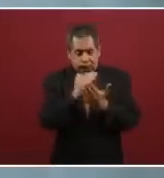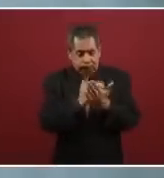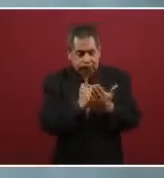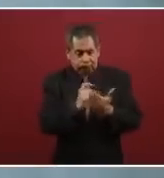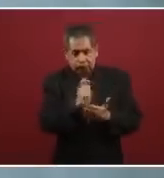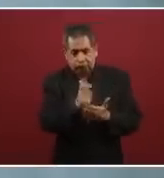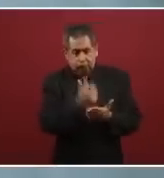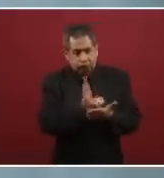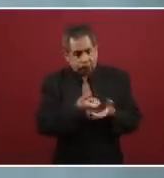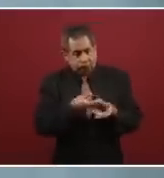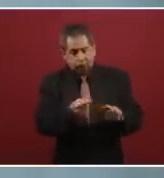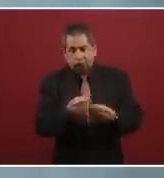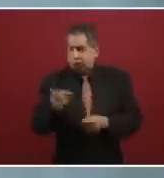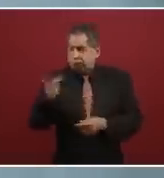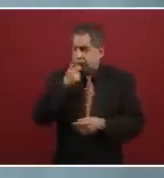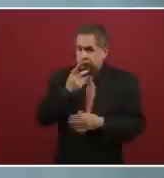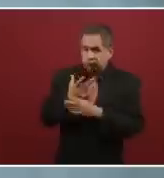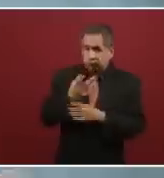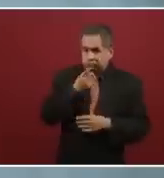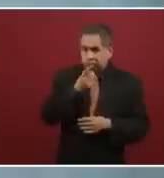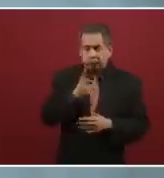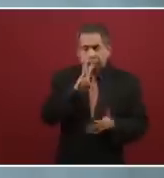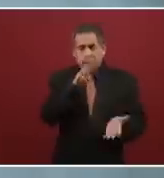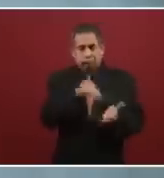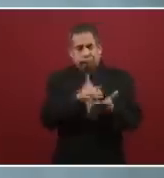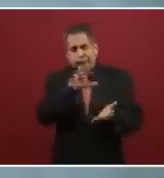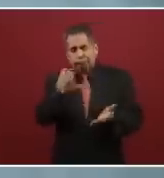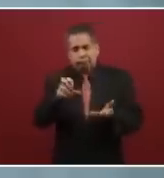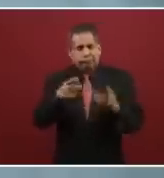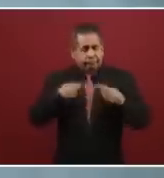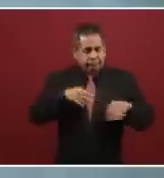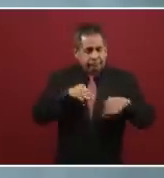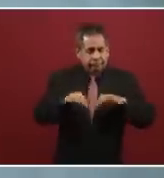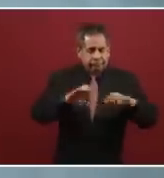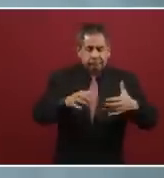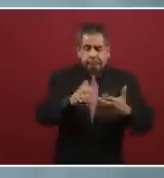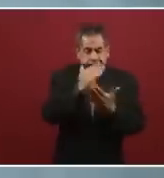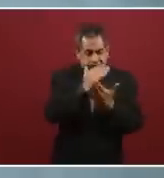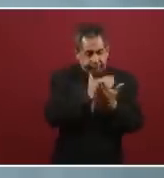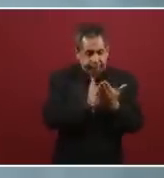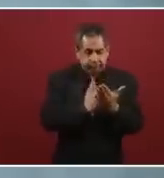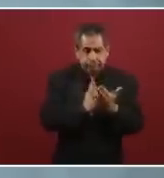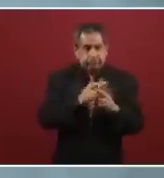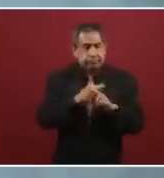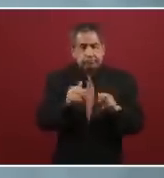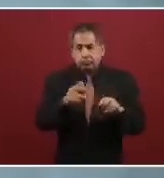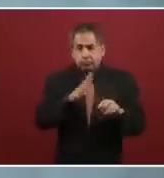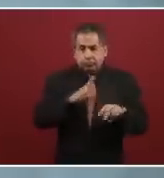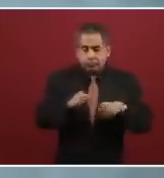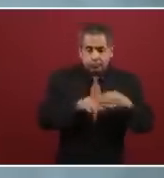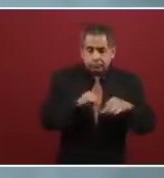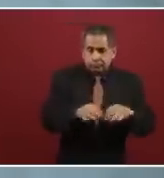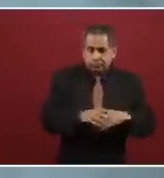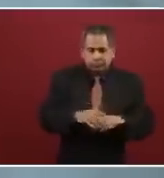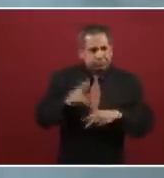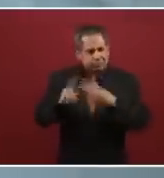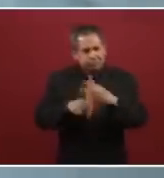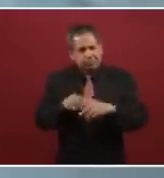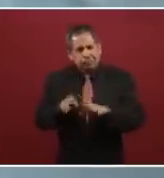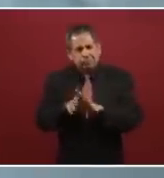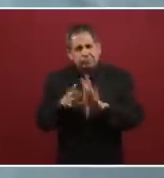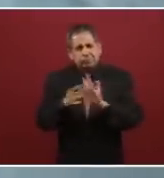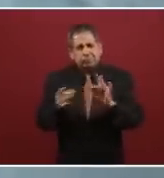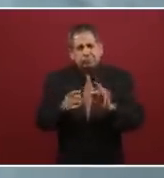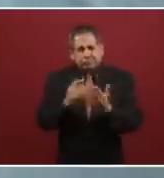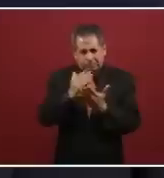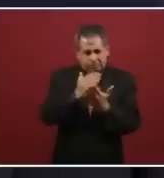había dicho que pues bueno, eran 3.500 trabajadores en la nómina que pues ni estaban trabajando. ¿Se va a hacer